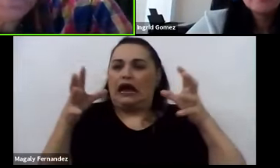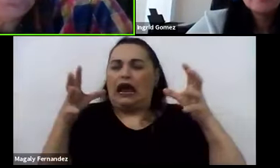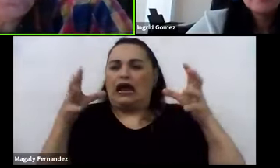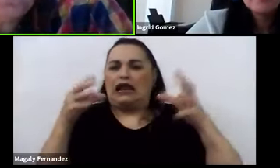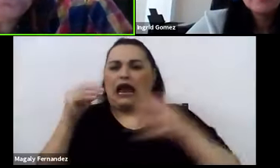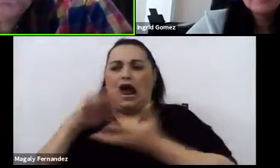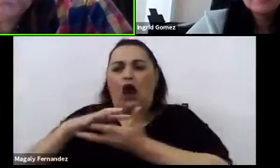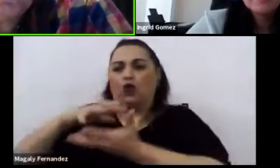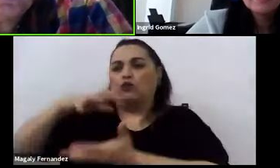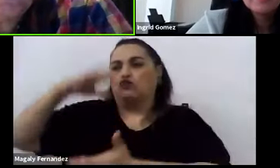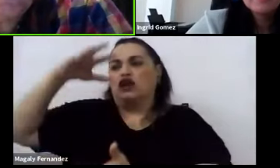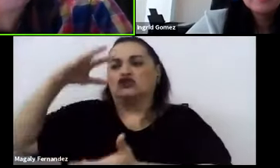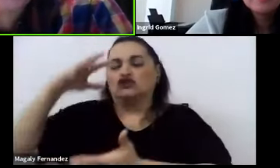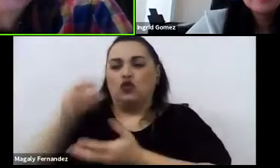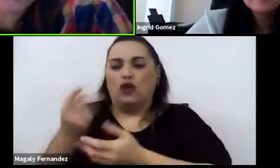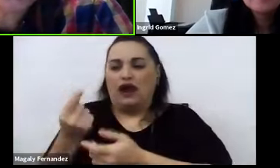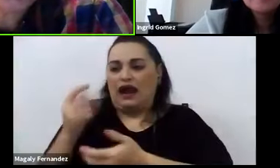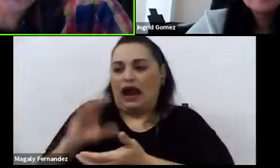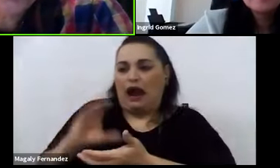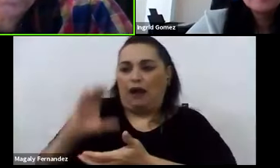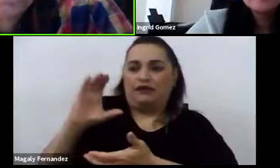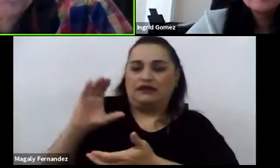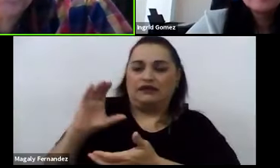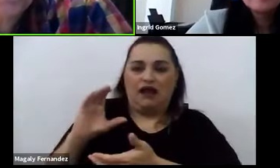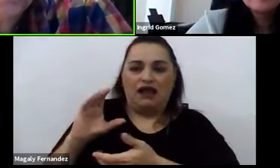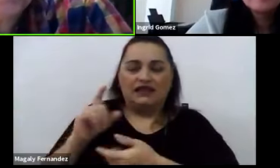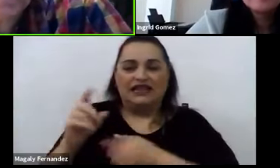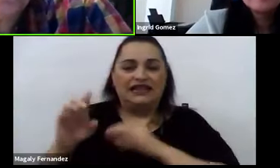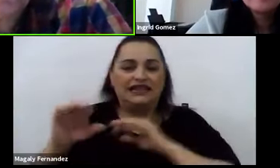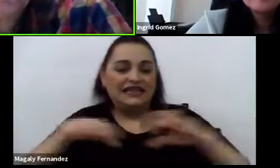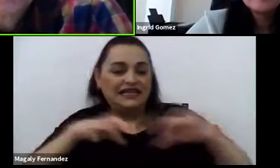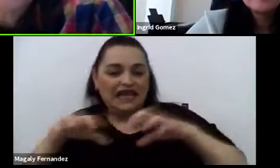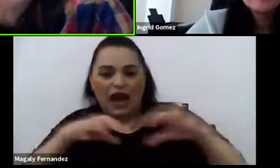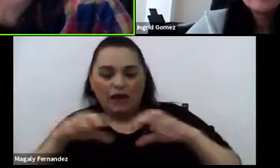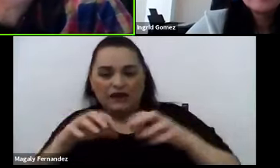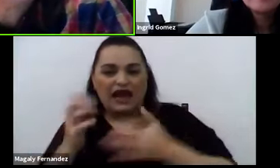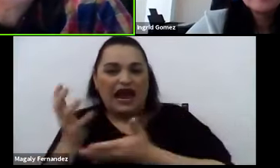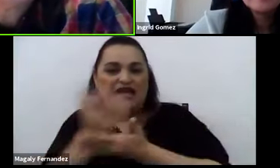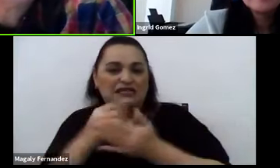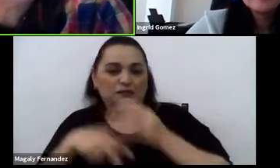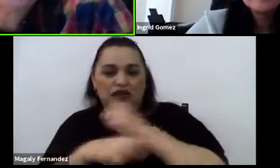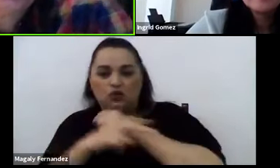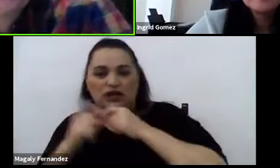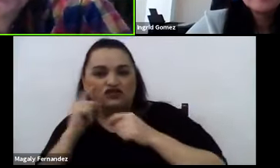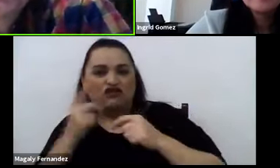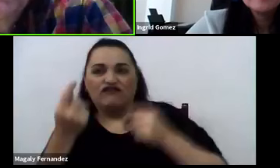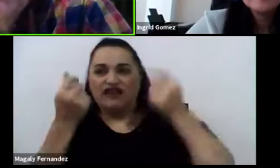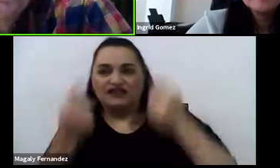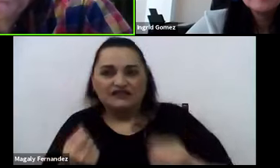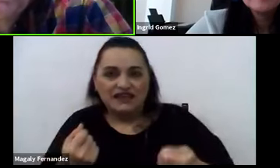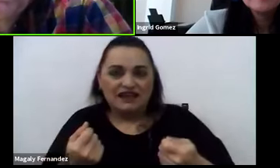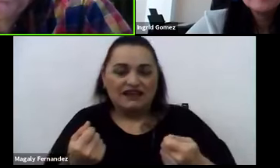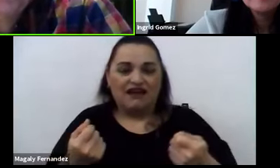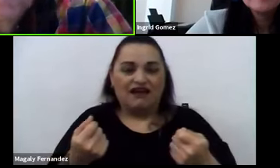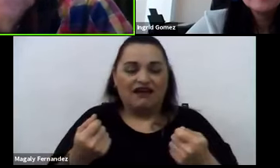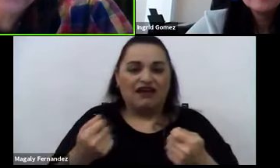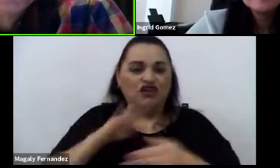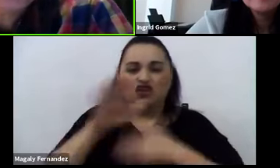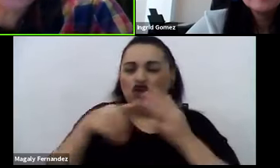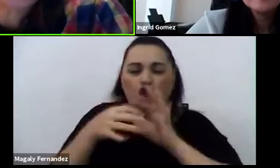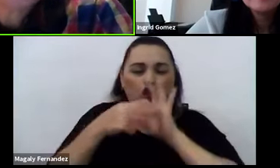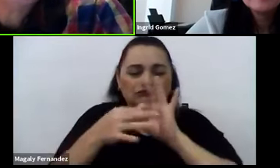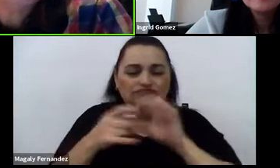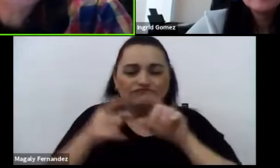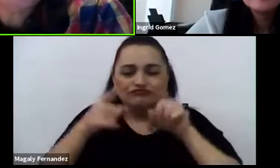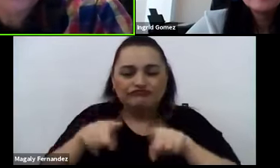capital, unas dinámicas de especulación financiera, todo aquello que está realmente causando en